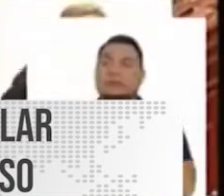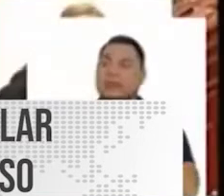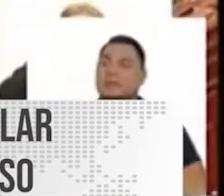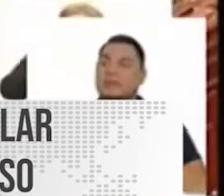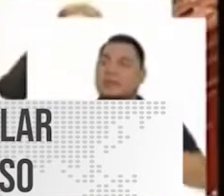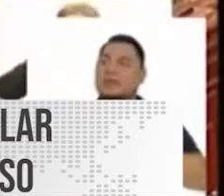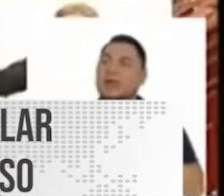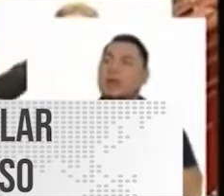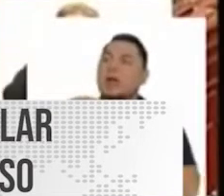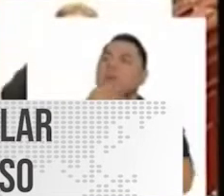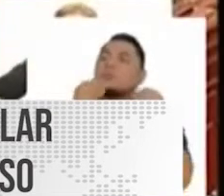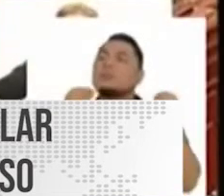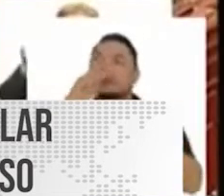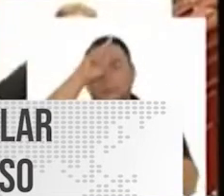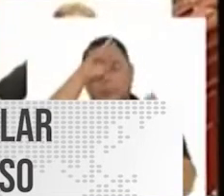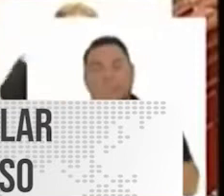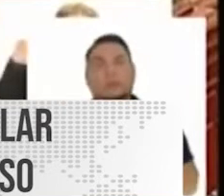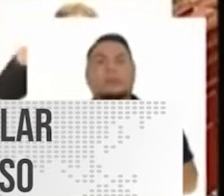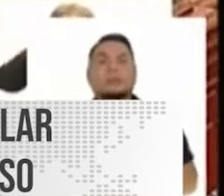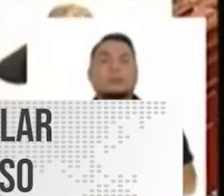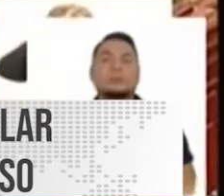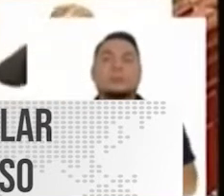directiva para el periodo